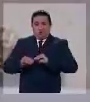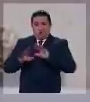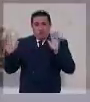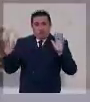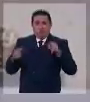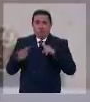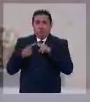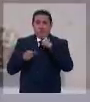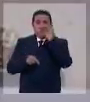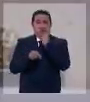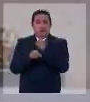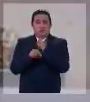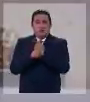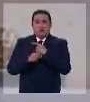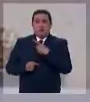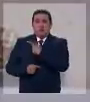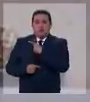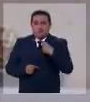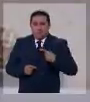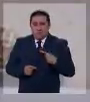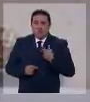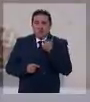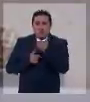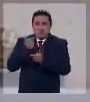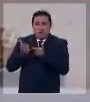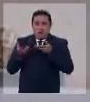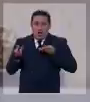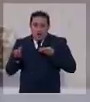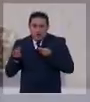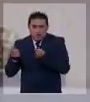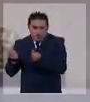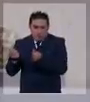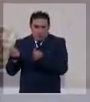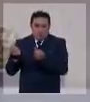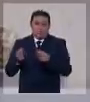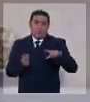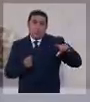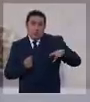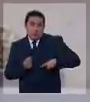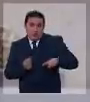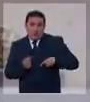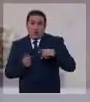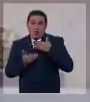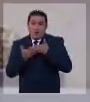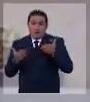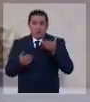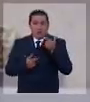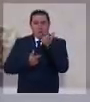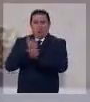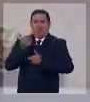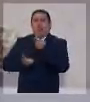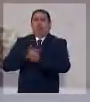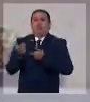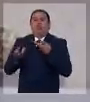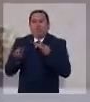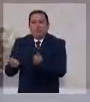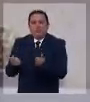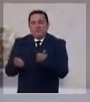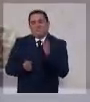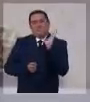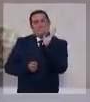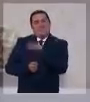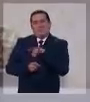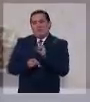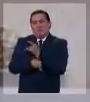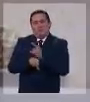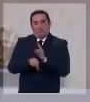revisar el gasto, porque el gobierno hoy gasta muy mal y además hay enorme corrupción. No